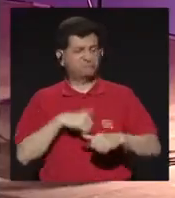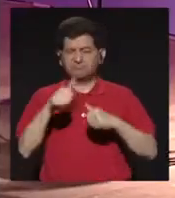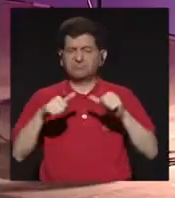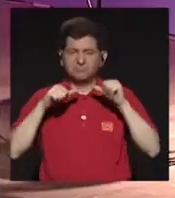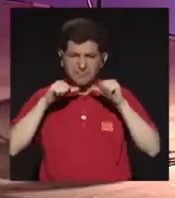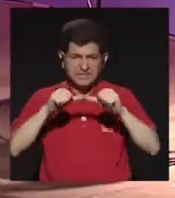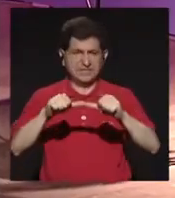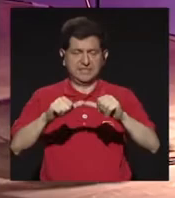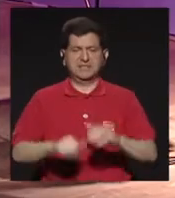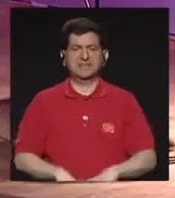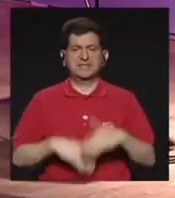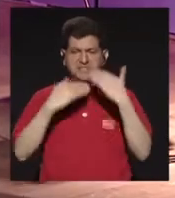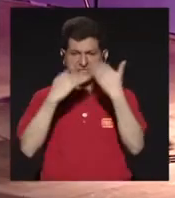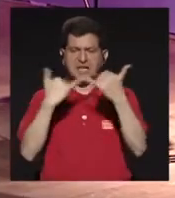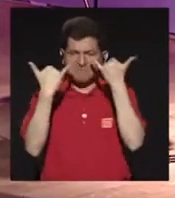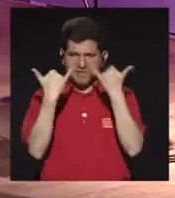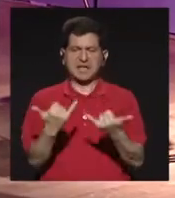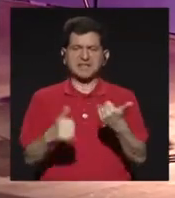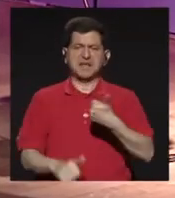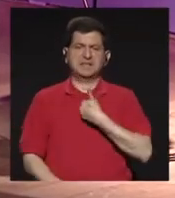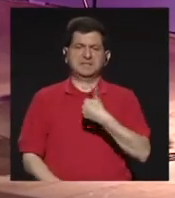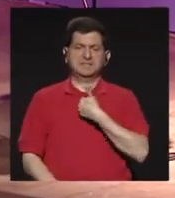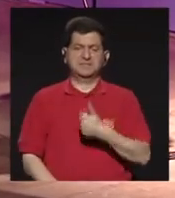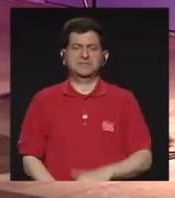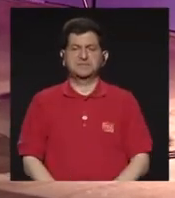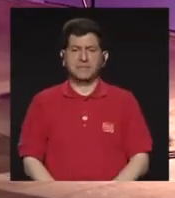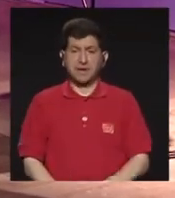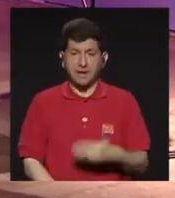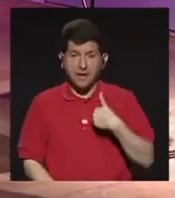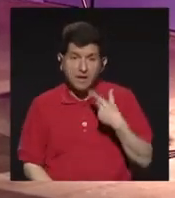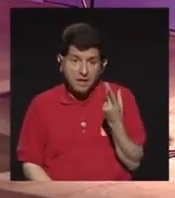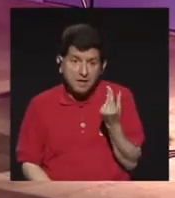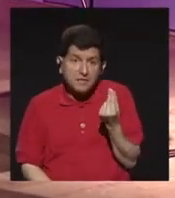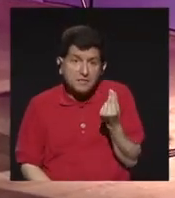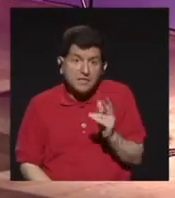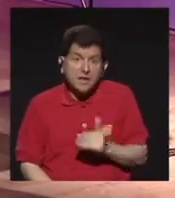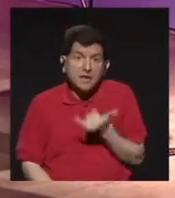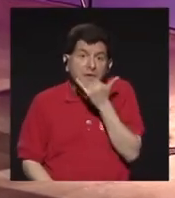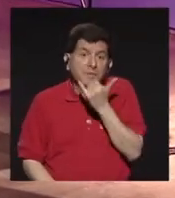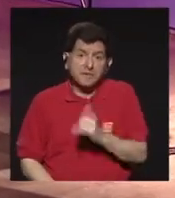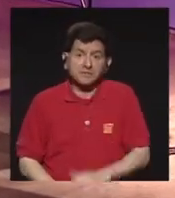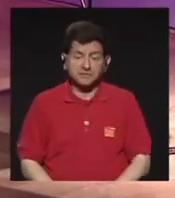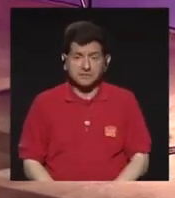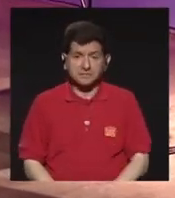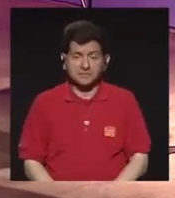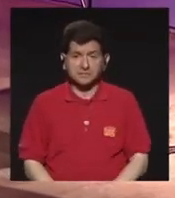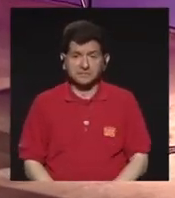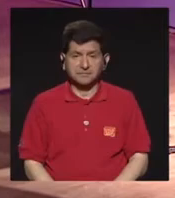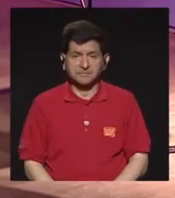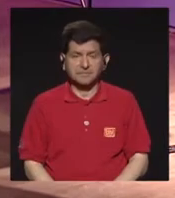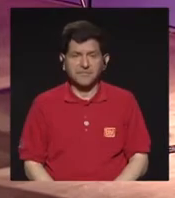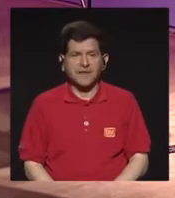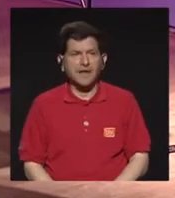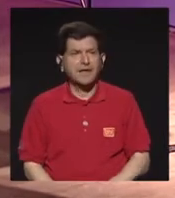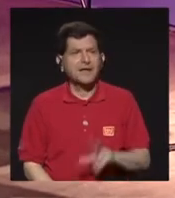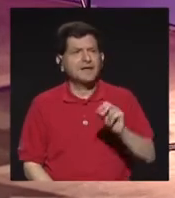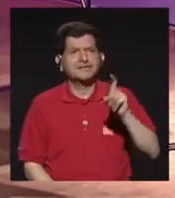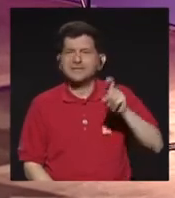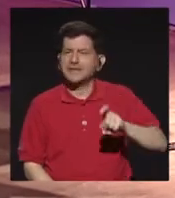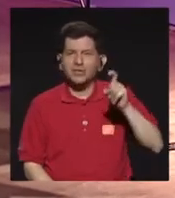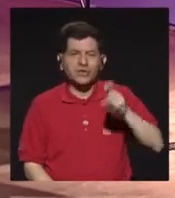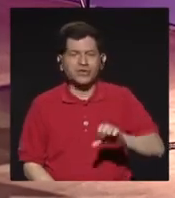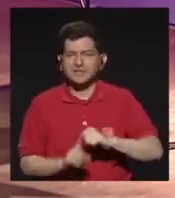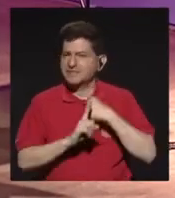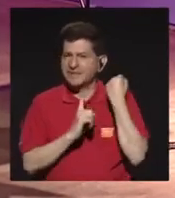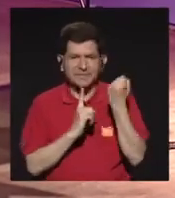pasar. Se sabotean. ¿Y si tienen el dinero? Bueno, es que no sé cuál. Tampoco, no necesariamente.